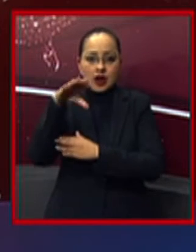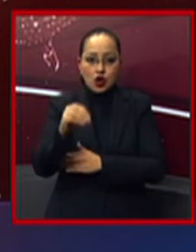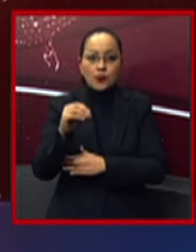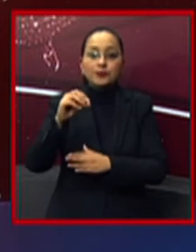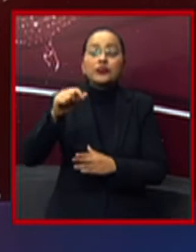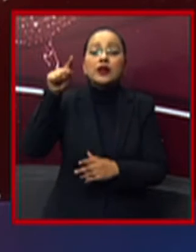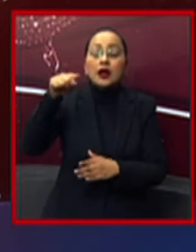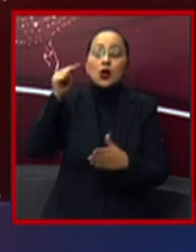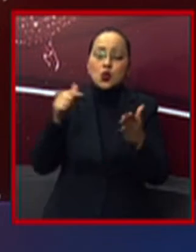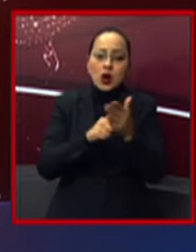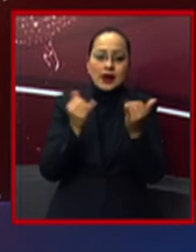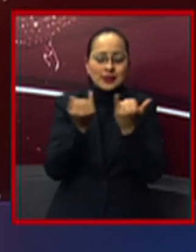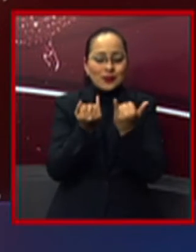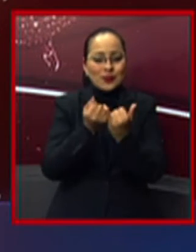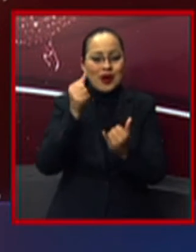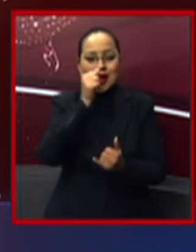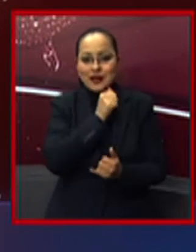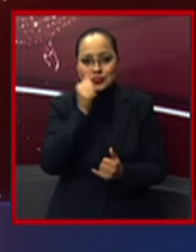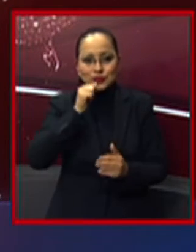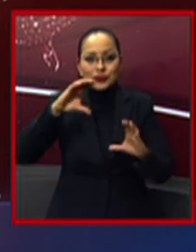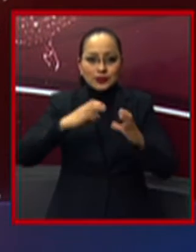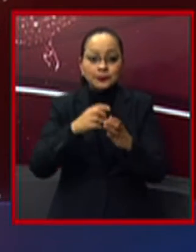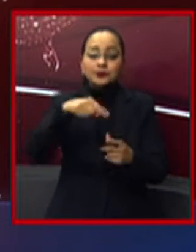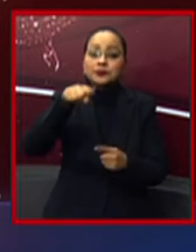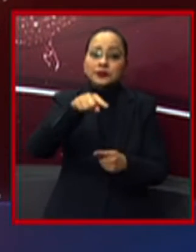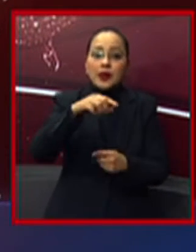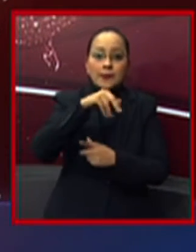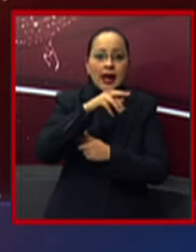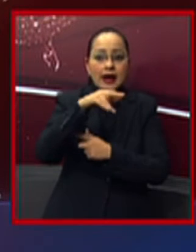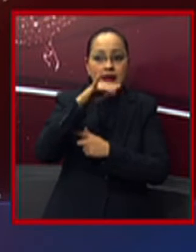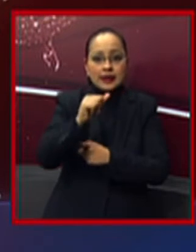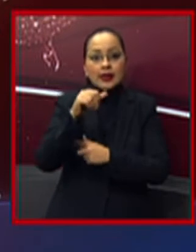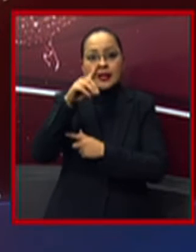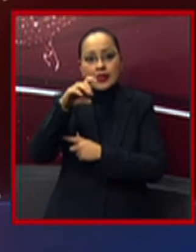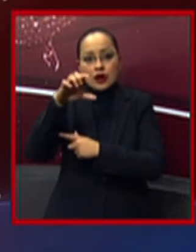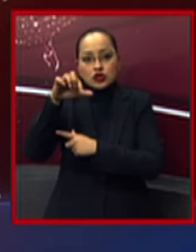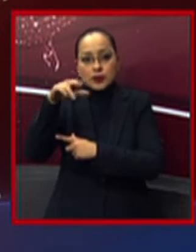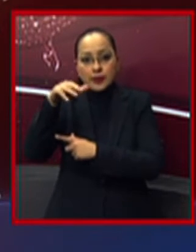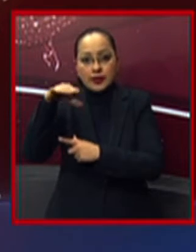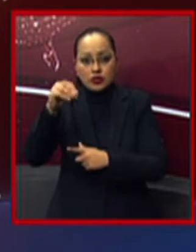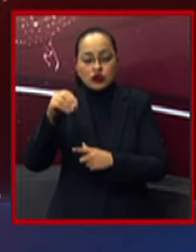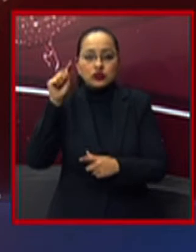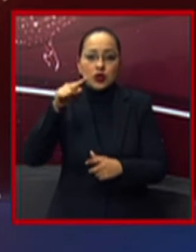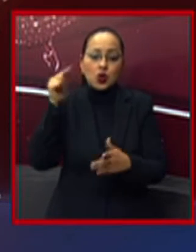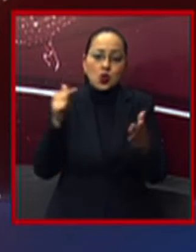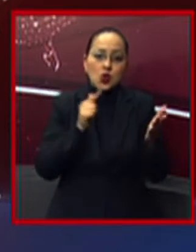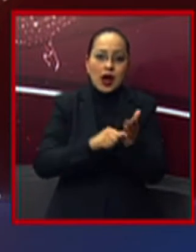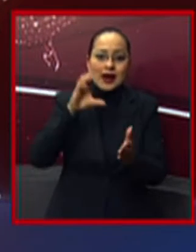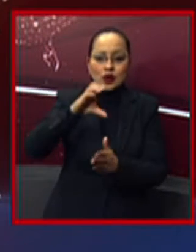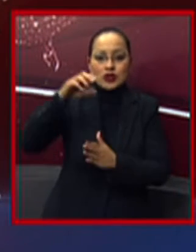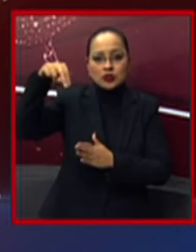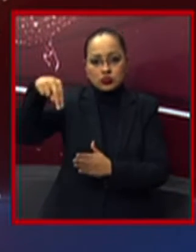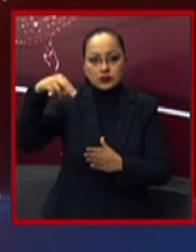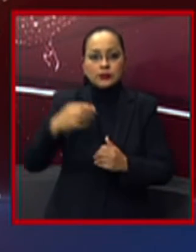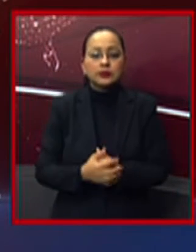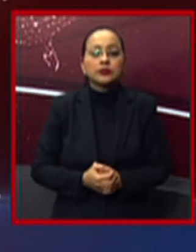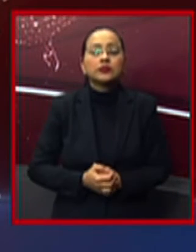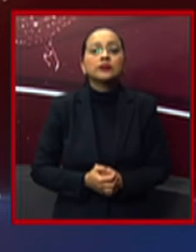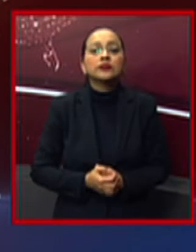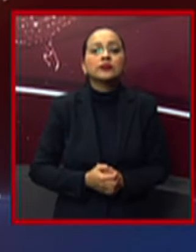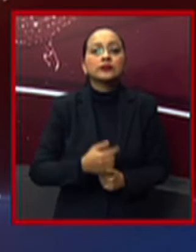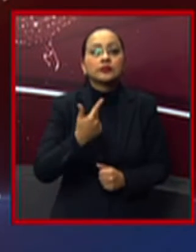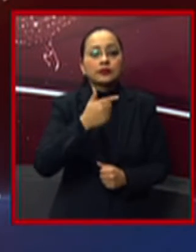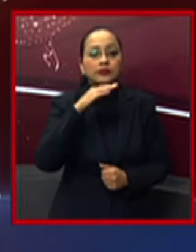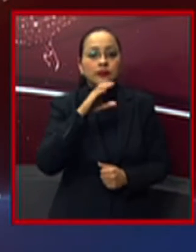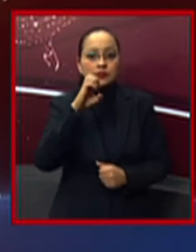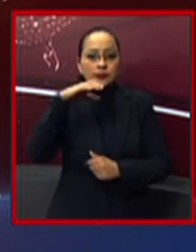cónsul en Phoenix, Arizona; María de los Remedios Gómez Arnao, cónsul en Raleigh, Carolina del Norte;